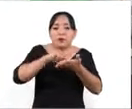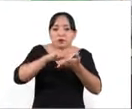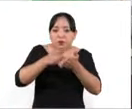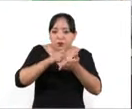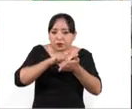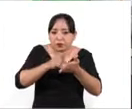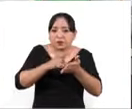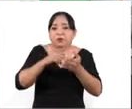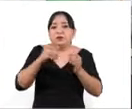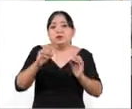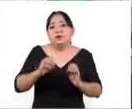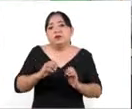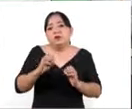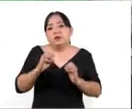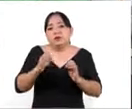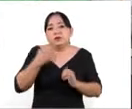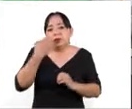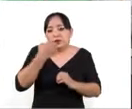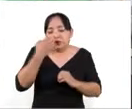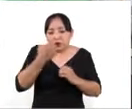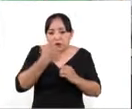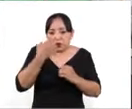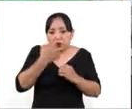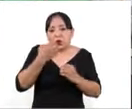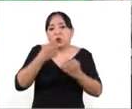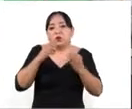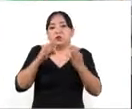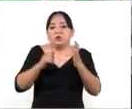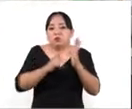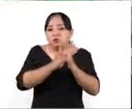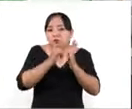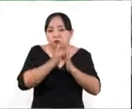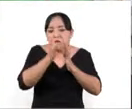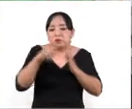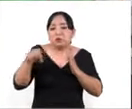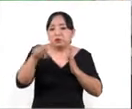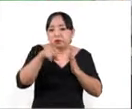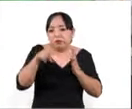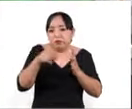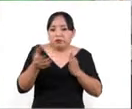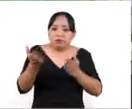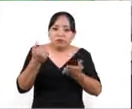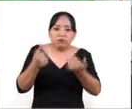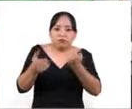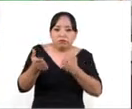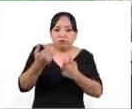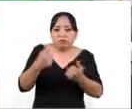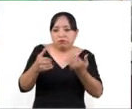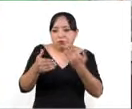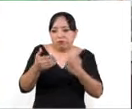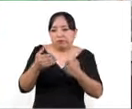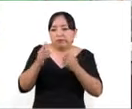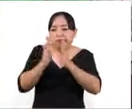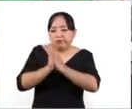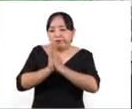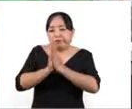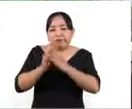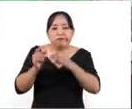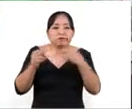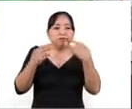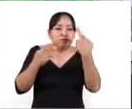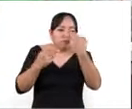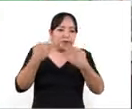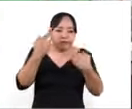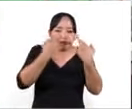Ingenieros Estructuristas. Todos ellos de inmediato, si es necesario, están convocados para que puedan hacer la revisión de los edificios.